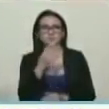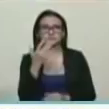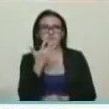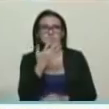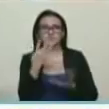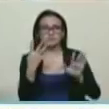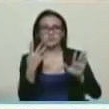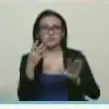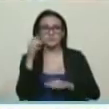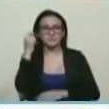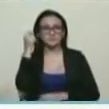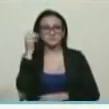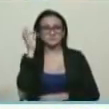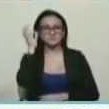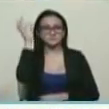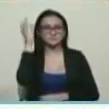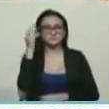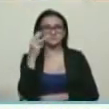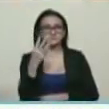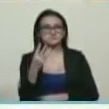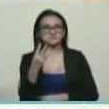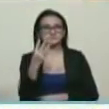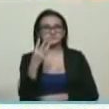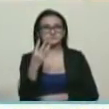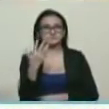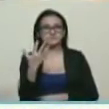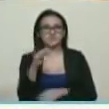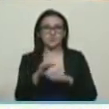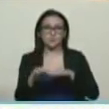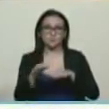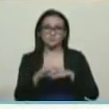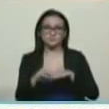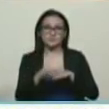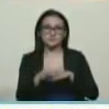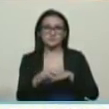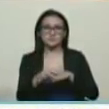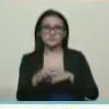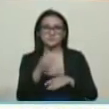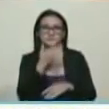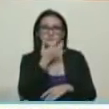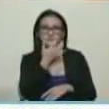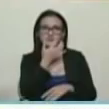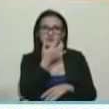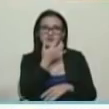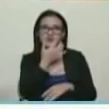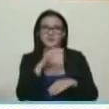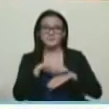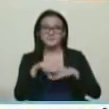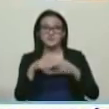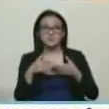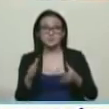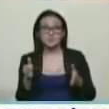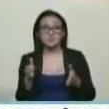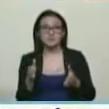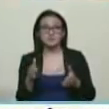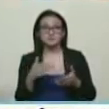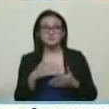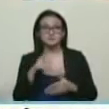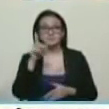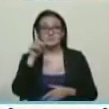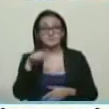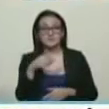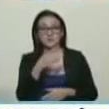2.459 concejales en 335 municipios. Y para ello, el Ministerio Público ha dispuesto de